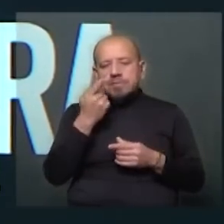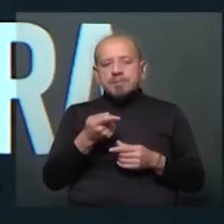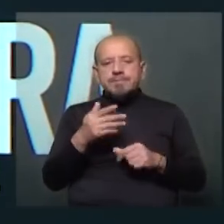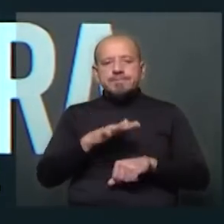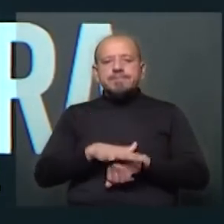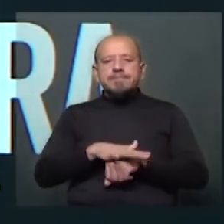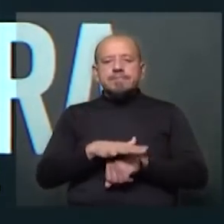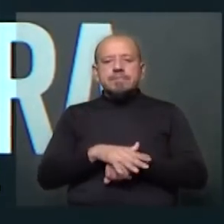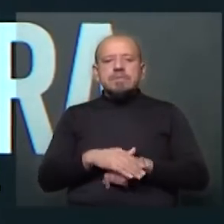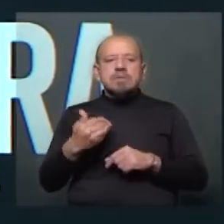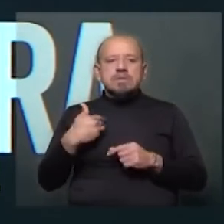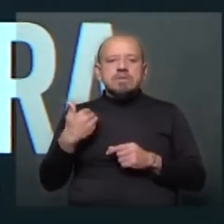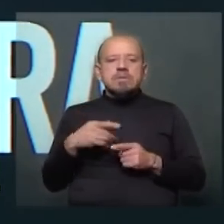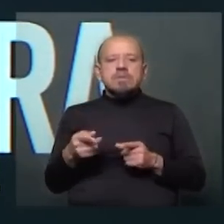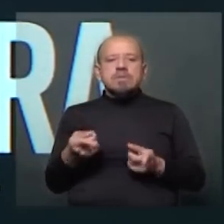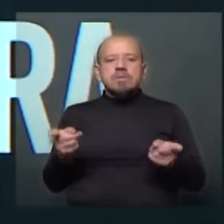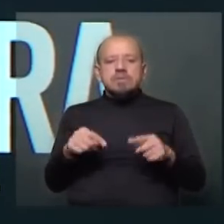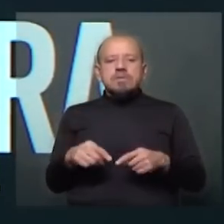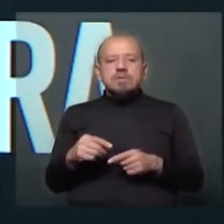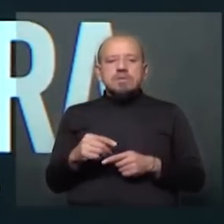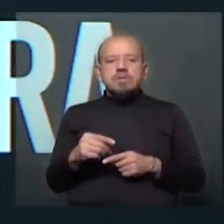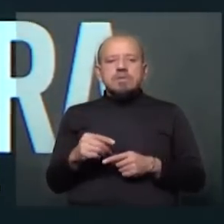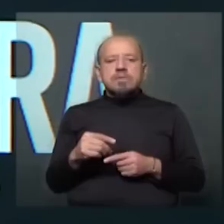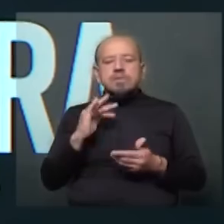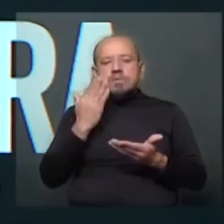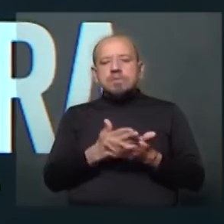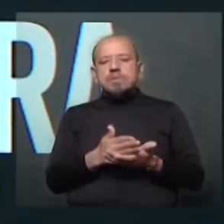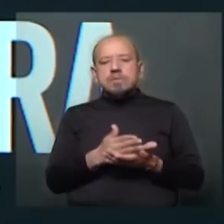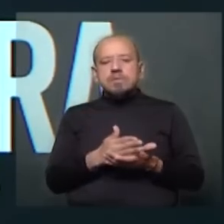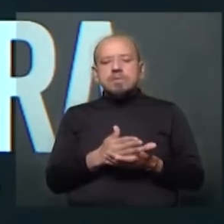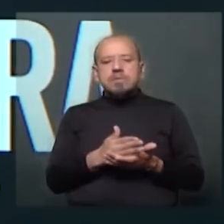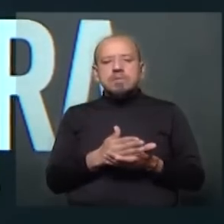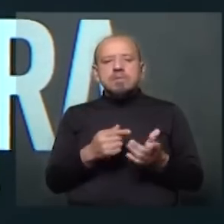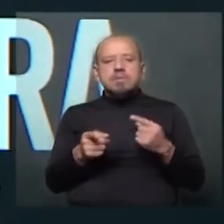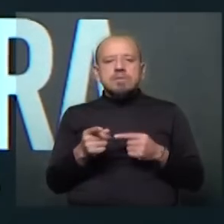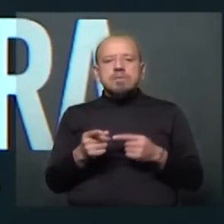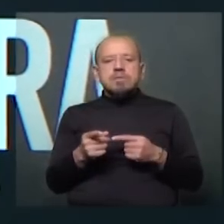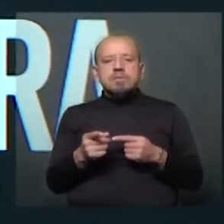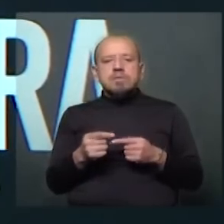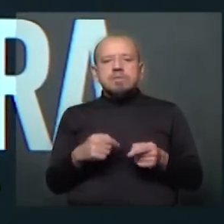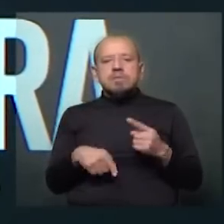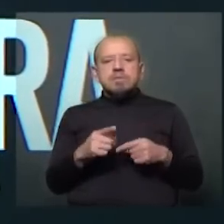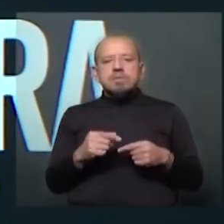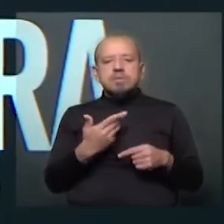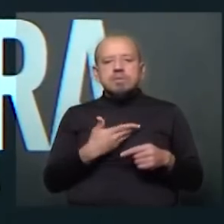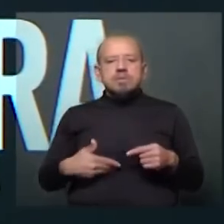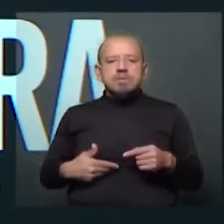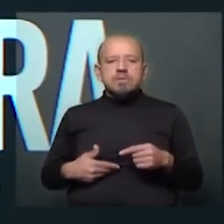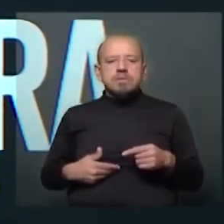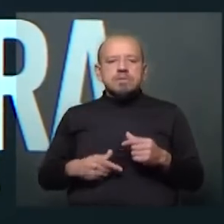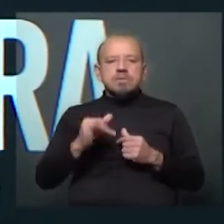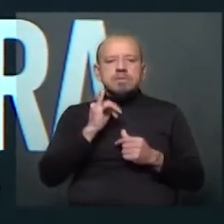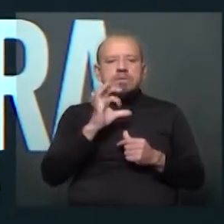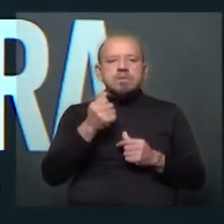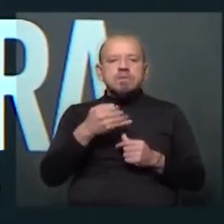que Argentina estaba por volver a caer en la dictadura y ya la democracia está absolutamente debilitada en el gobierno de de isabelita perón